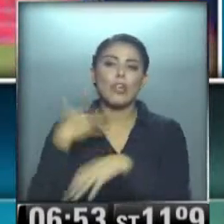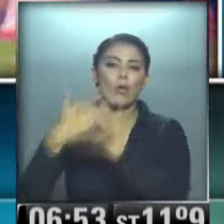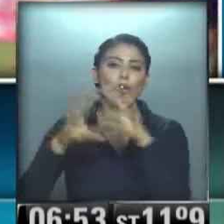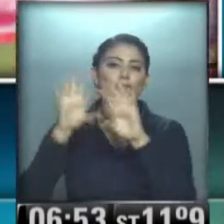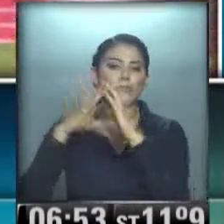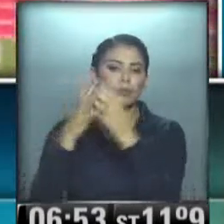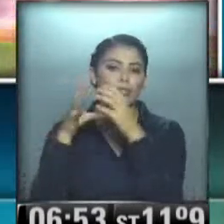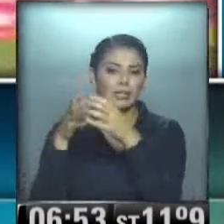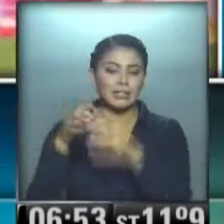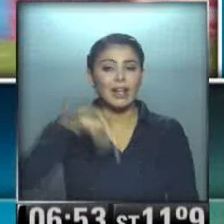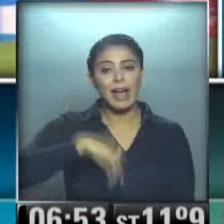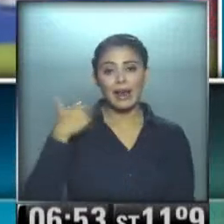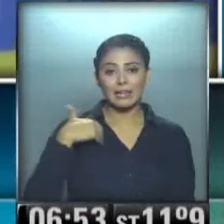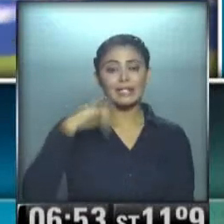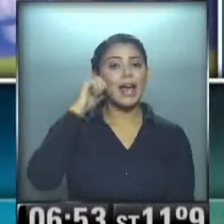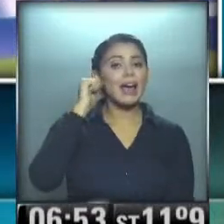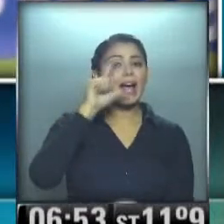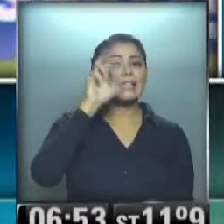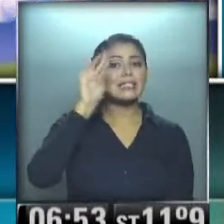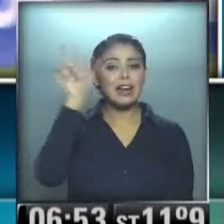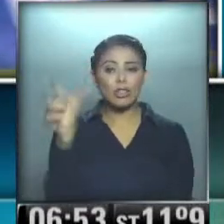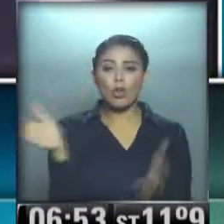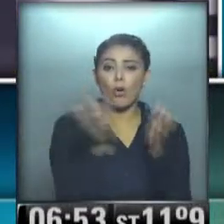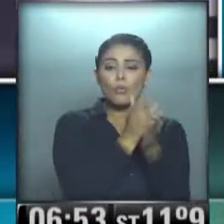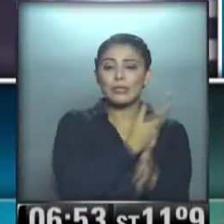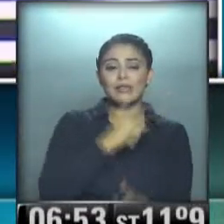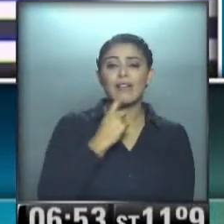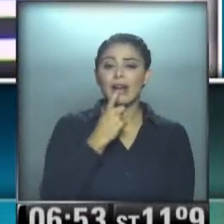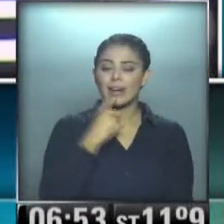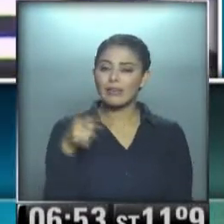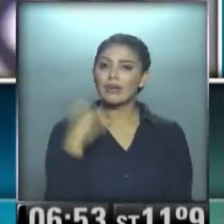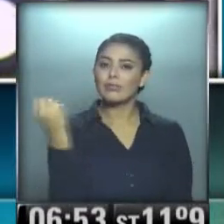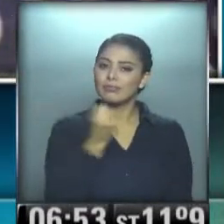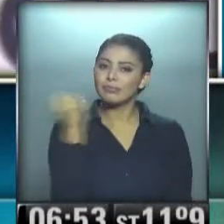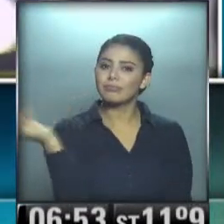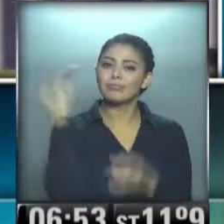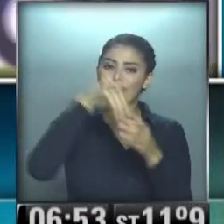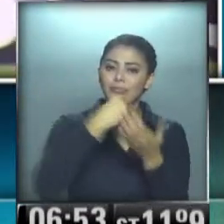local, Gallardo se reunió con el presidente D'Onofrio para su regreso a River Plate.